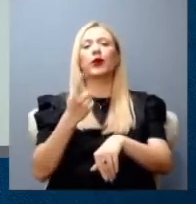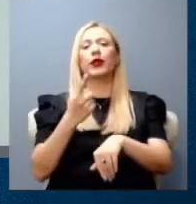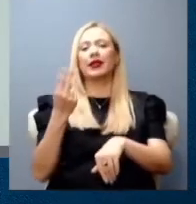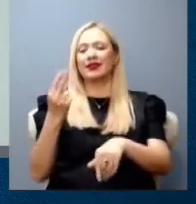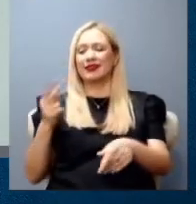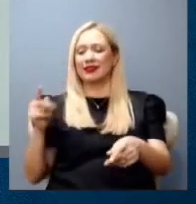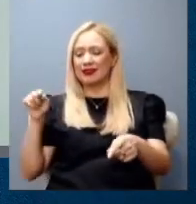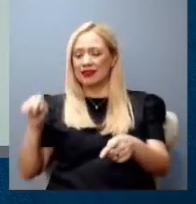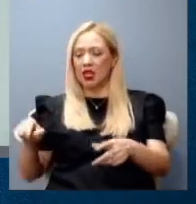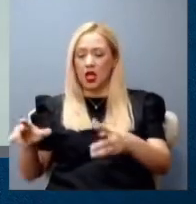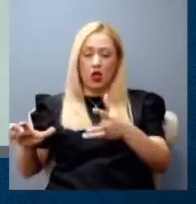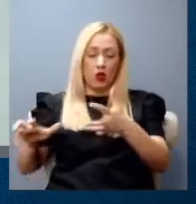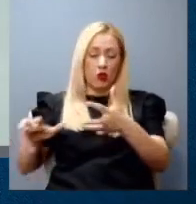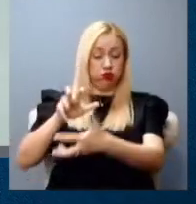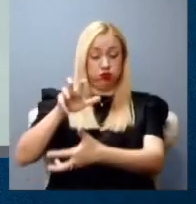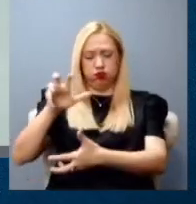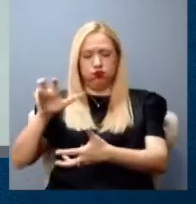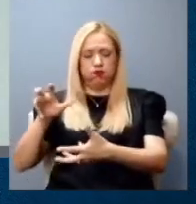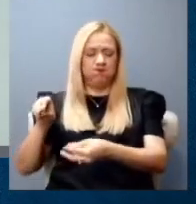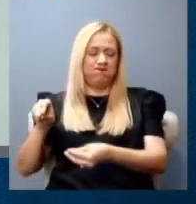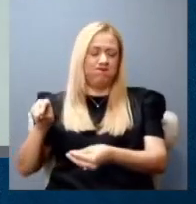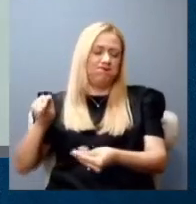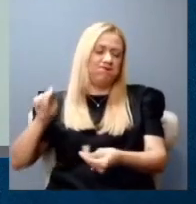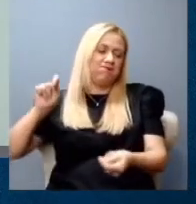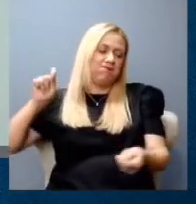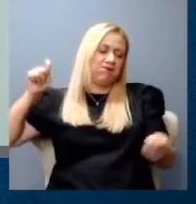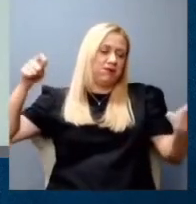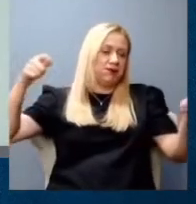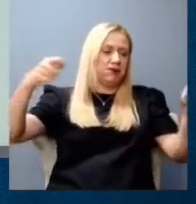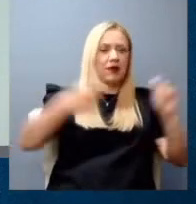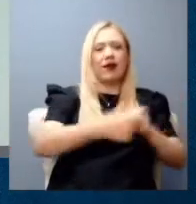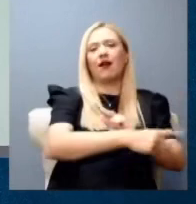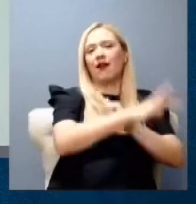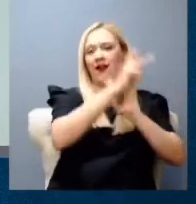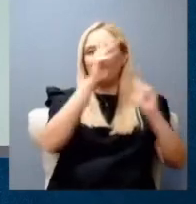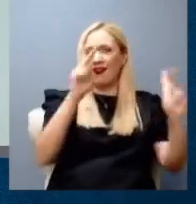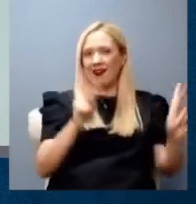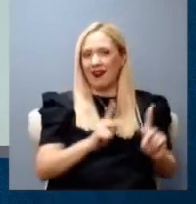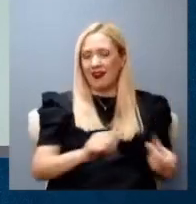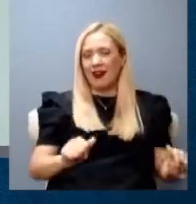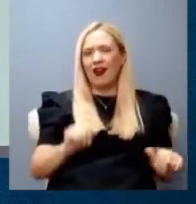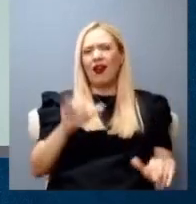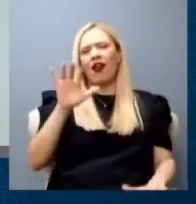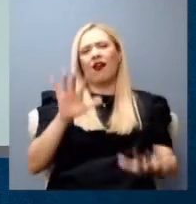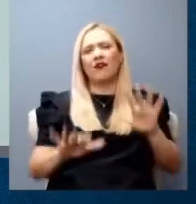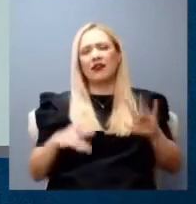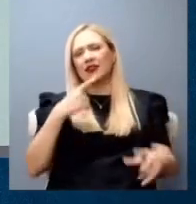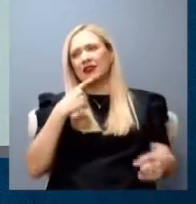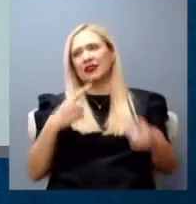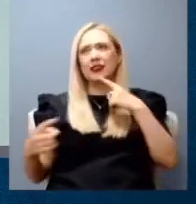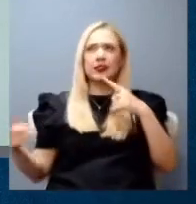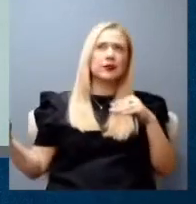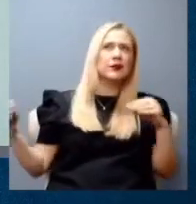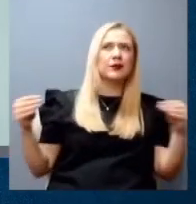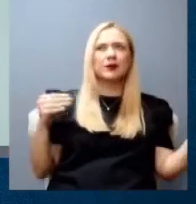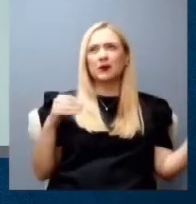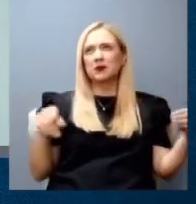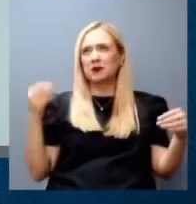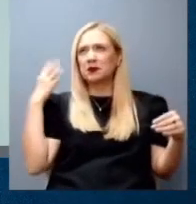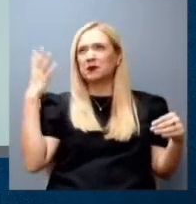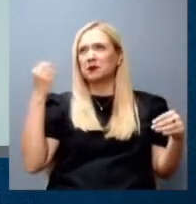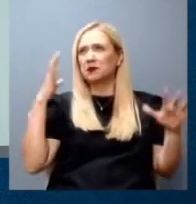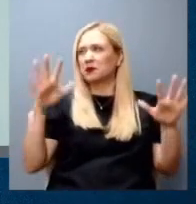veces en las que en los foros, en los debates públicos sobre este término existen, digamos,